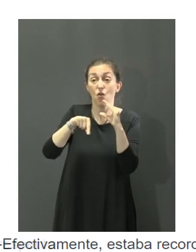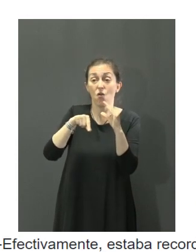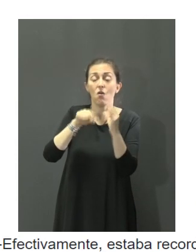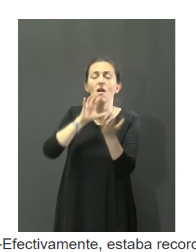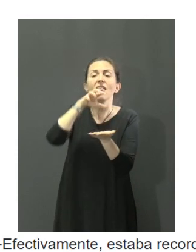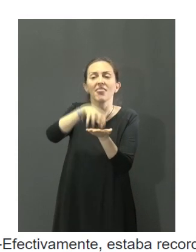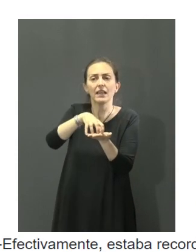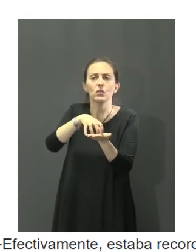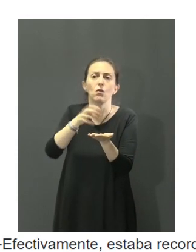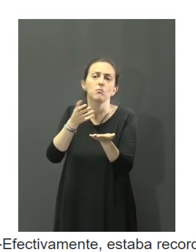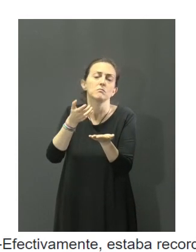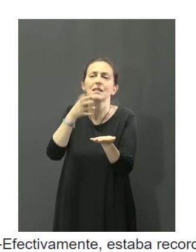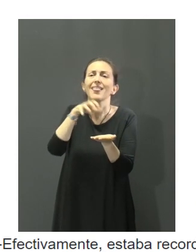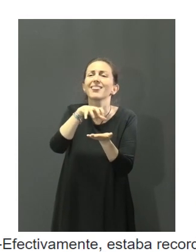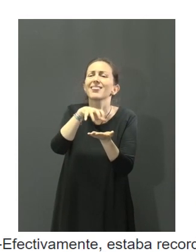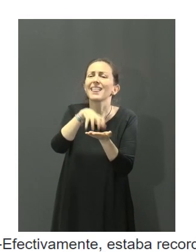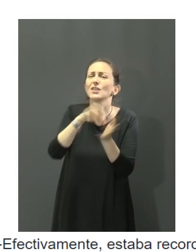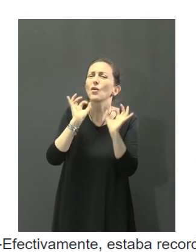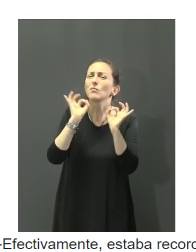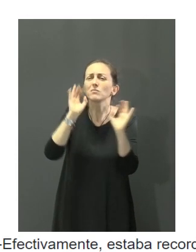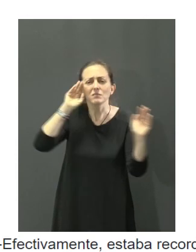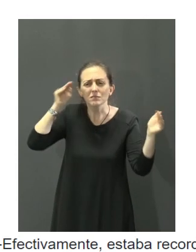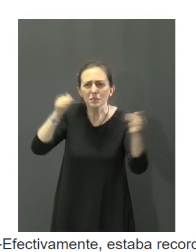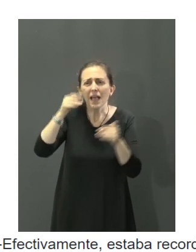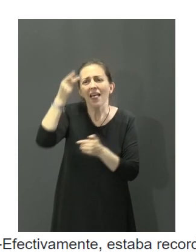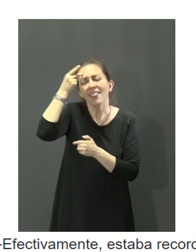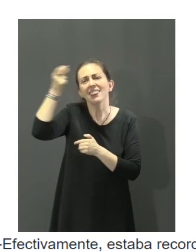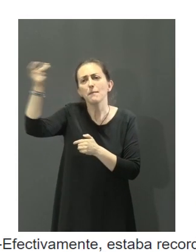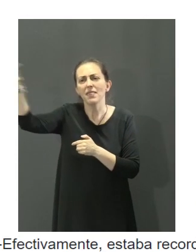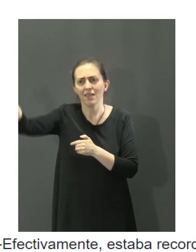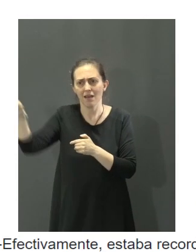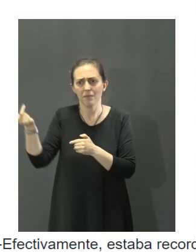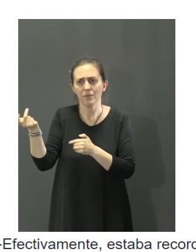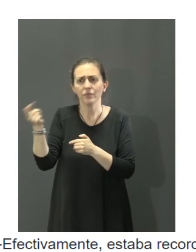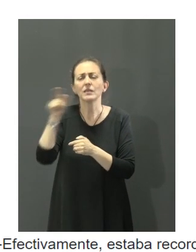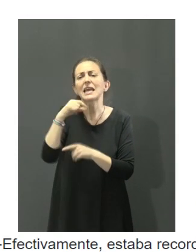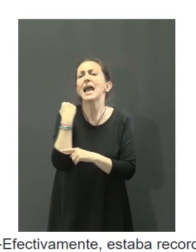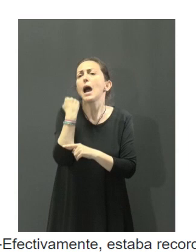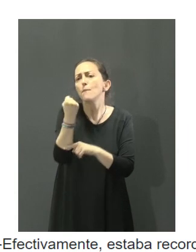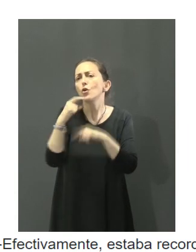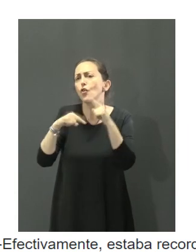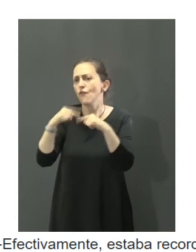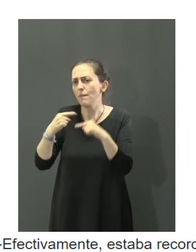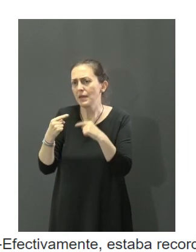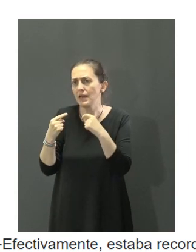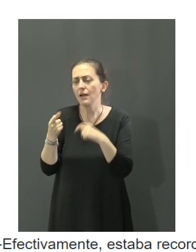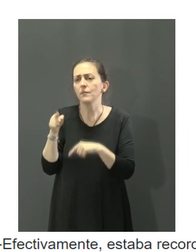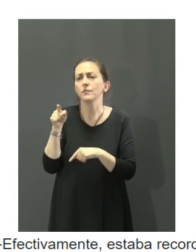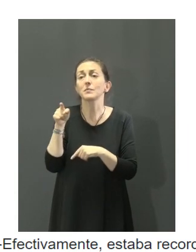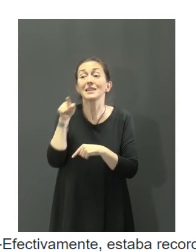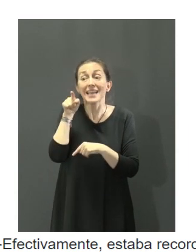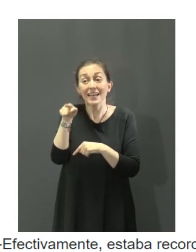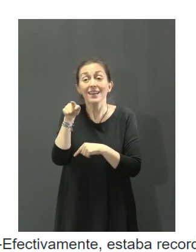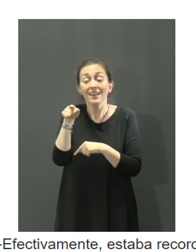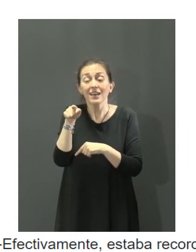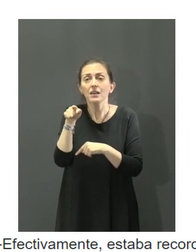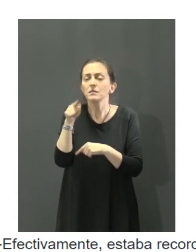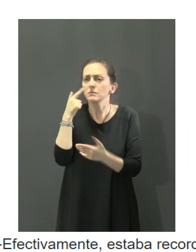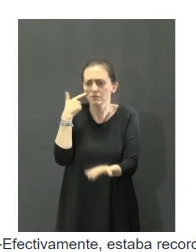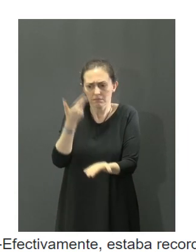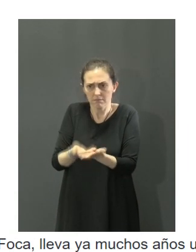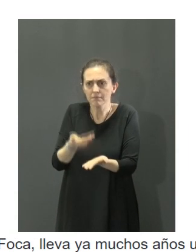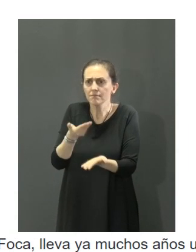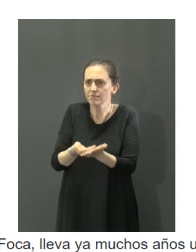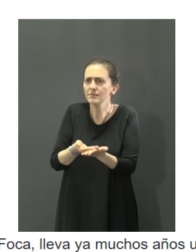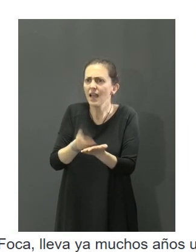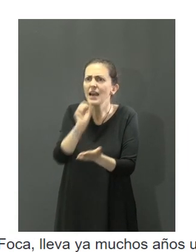a personas con demencias y apoyo también a las familias. Y hay evidencia de